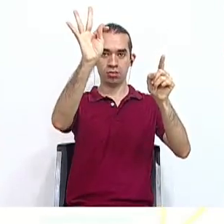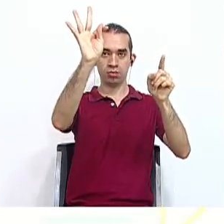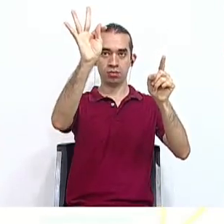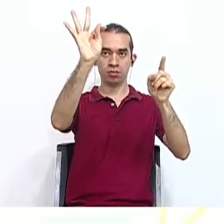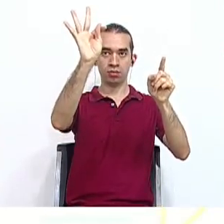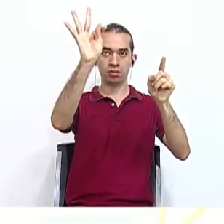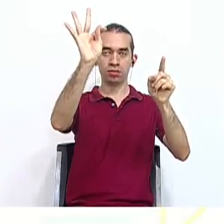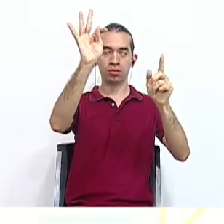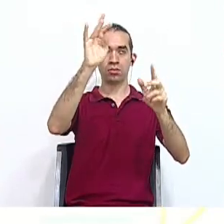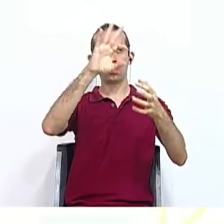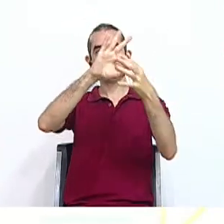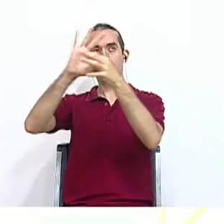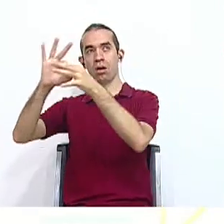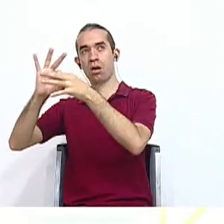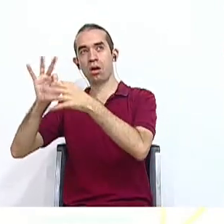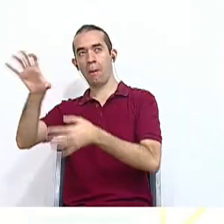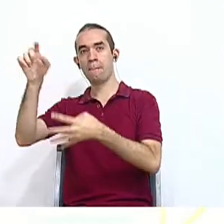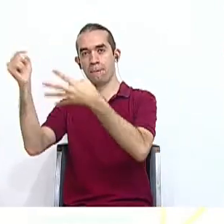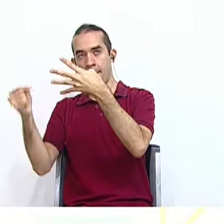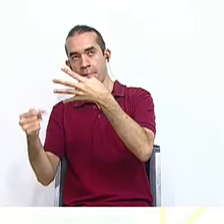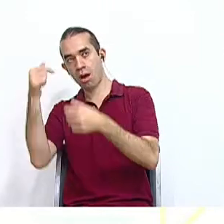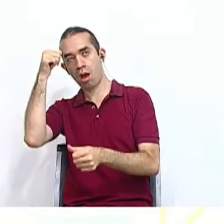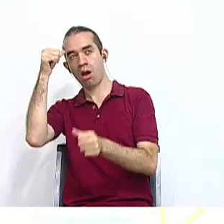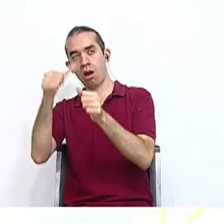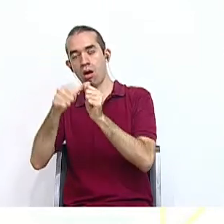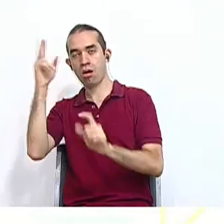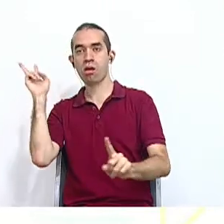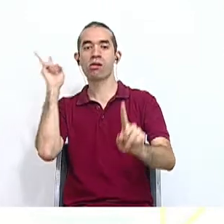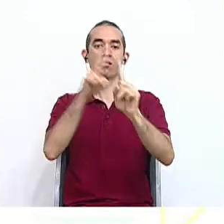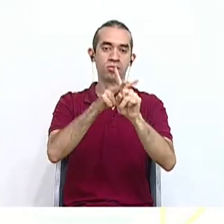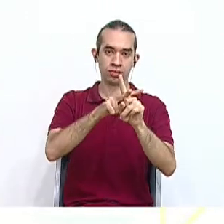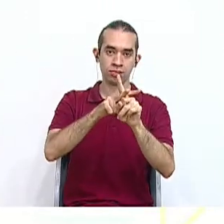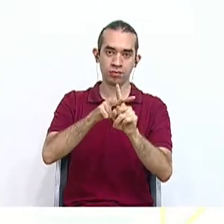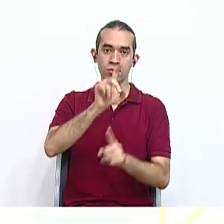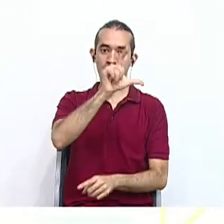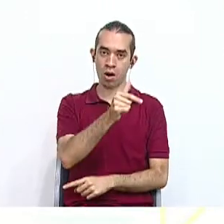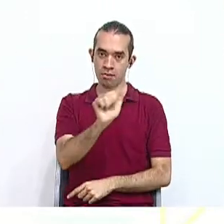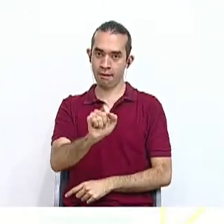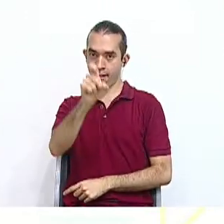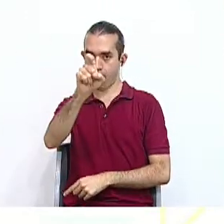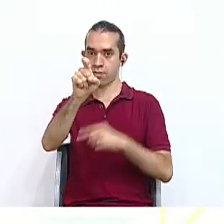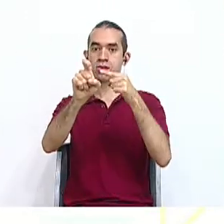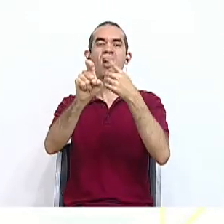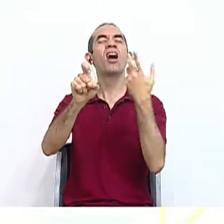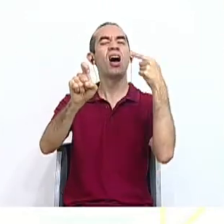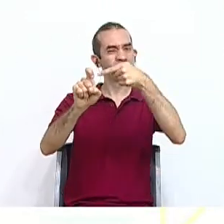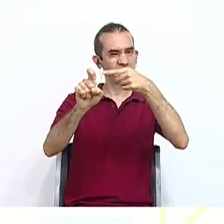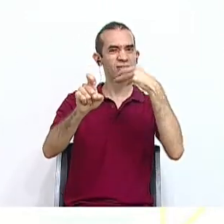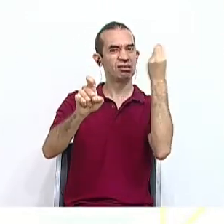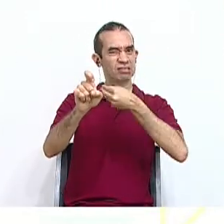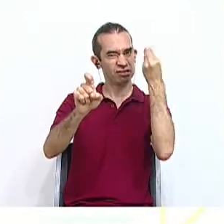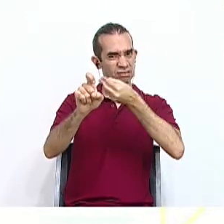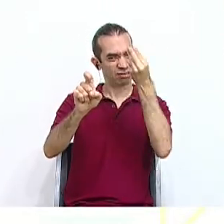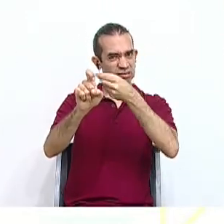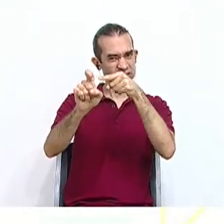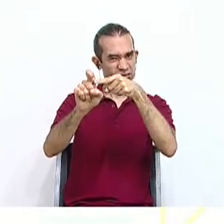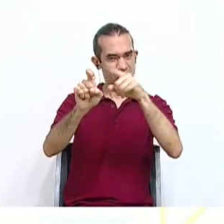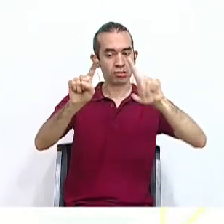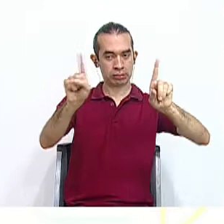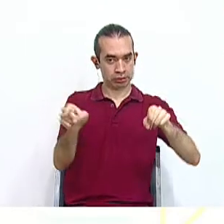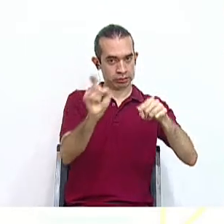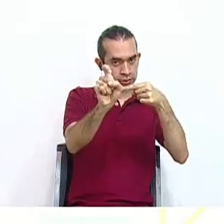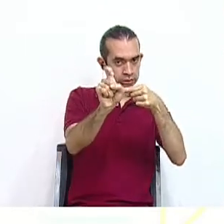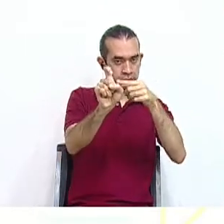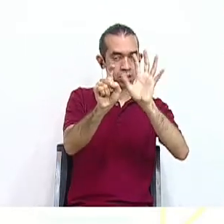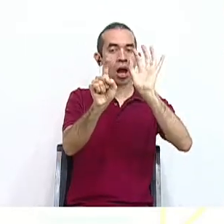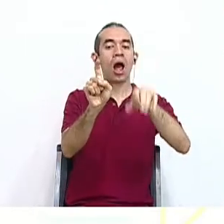una propiedad. ¿Cuál propiedad? El logaritmo de una potencia. ¿Qué hacemos con el exponente que está en el argumento? Lo